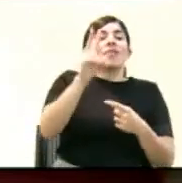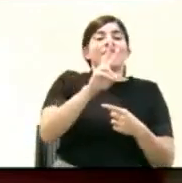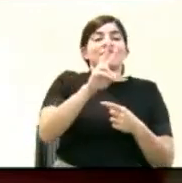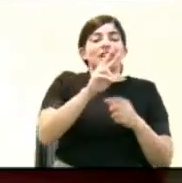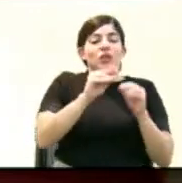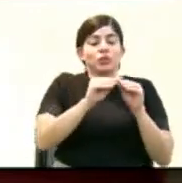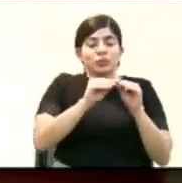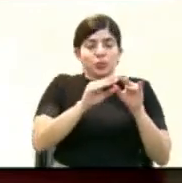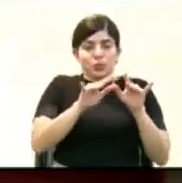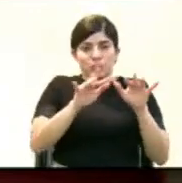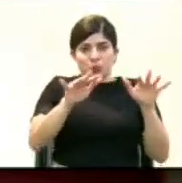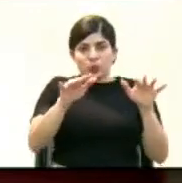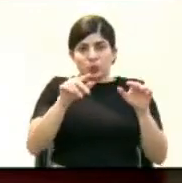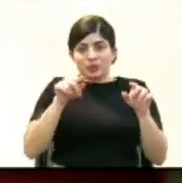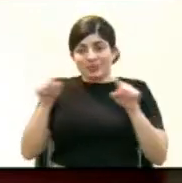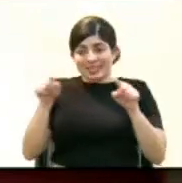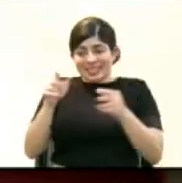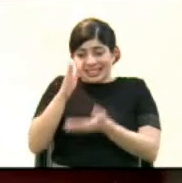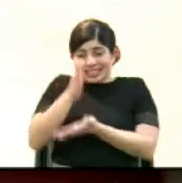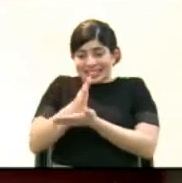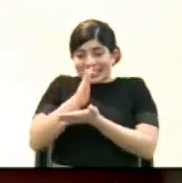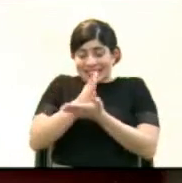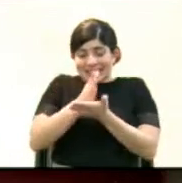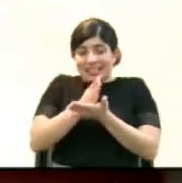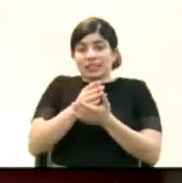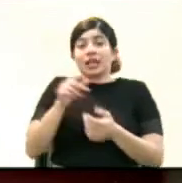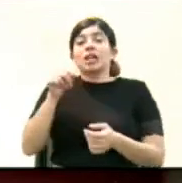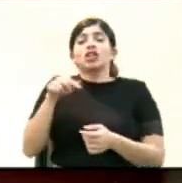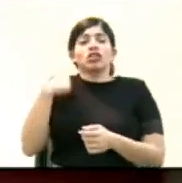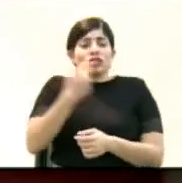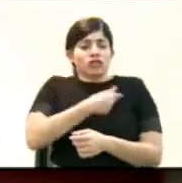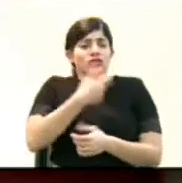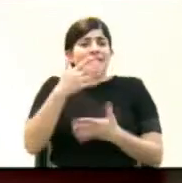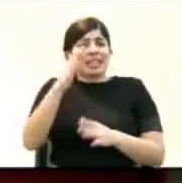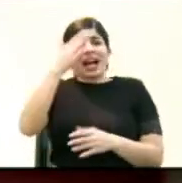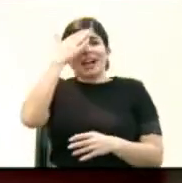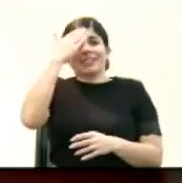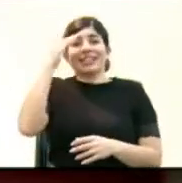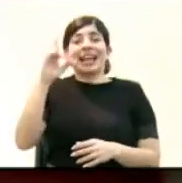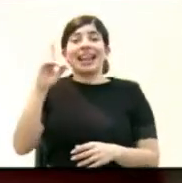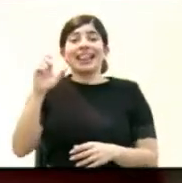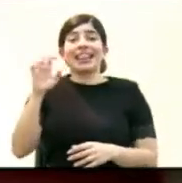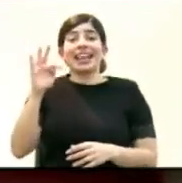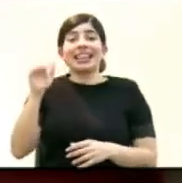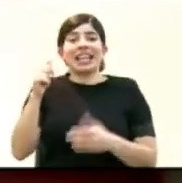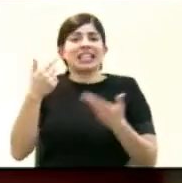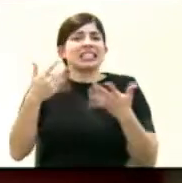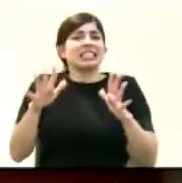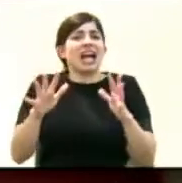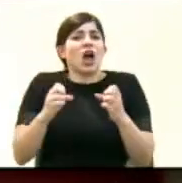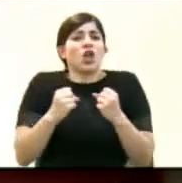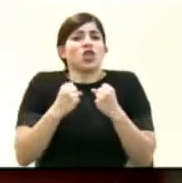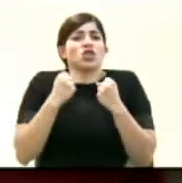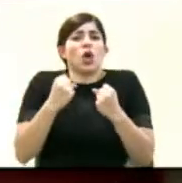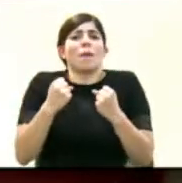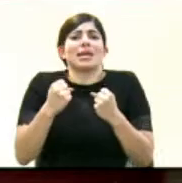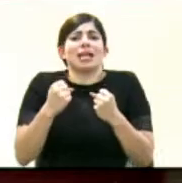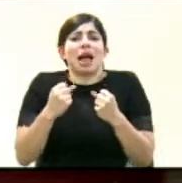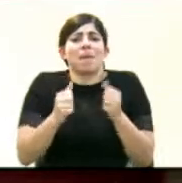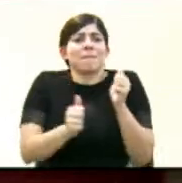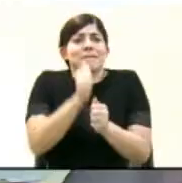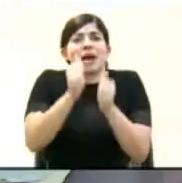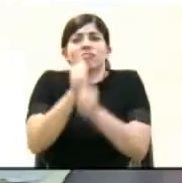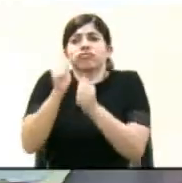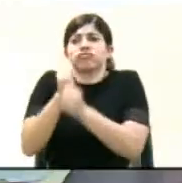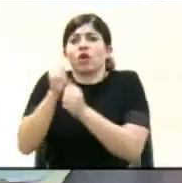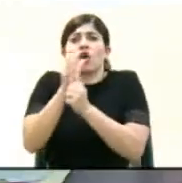virus. Todos tenemos que también tener conciencia de que la variante Delta ya es dominante en Costa Rica.